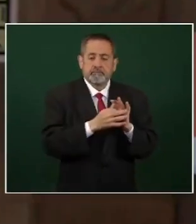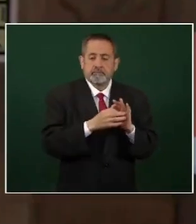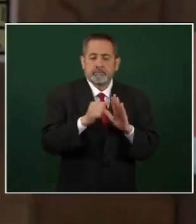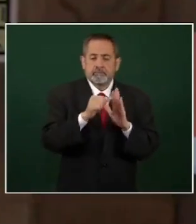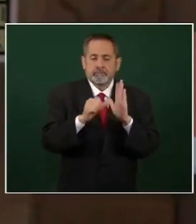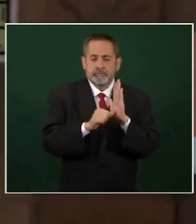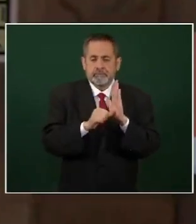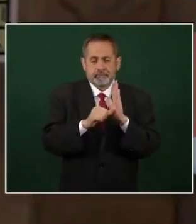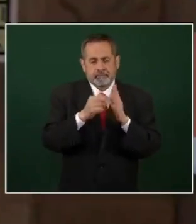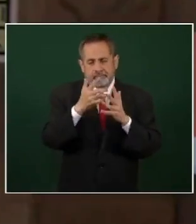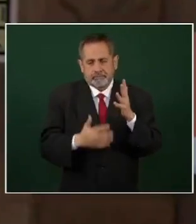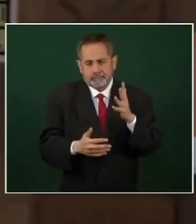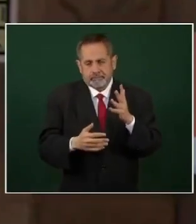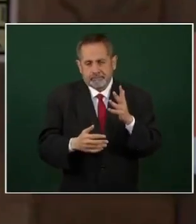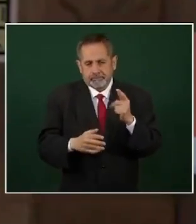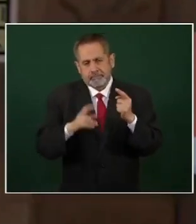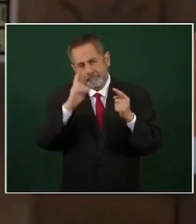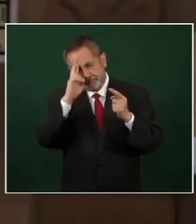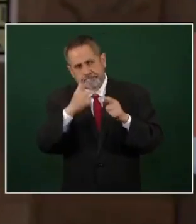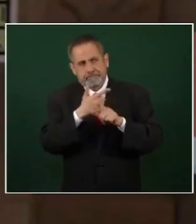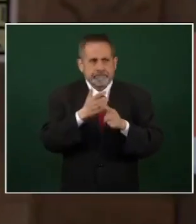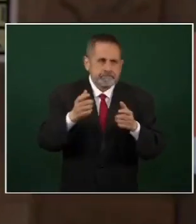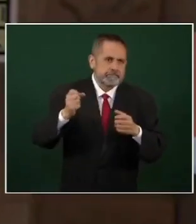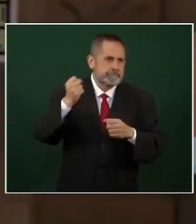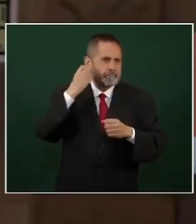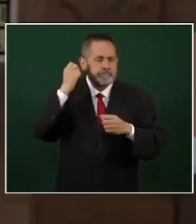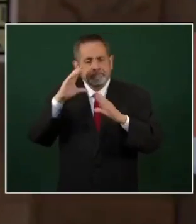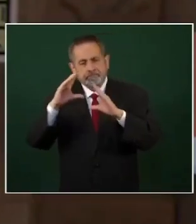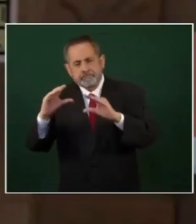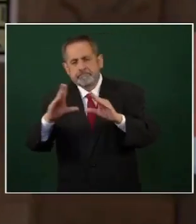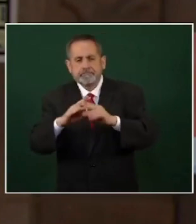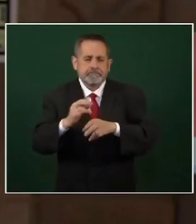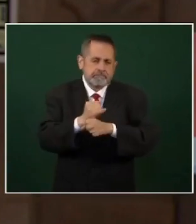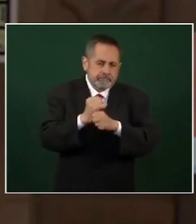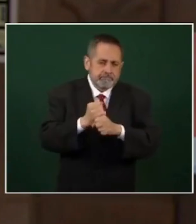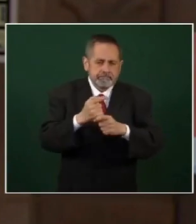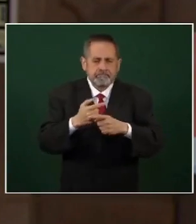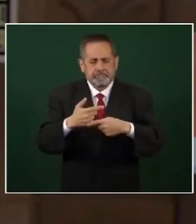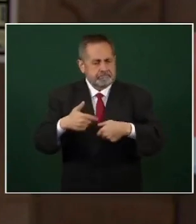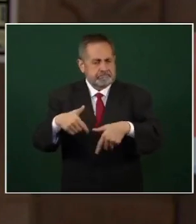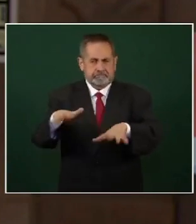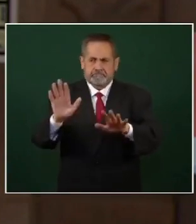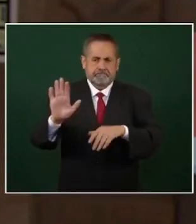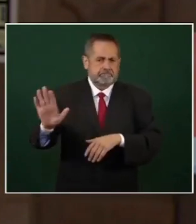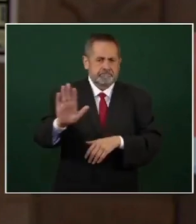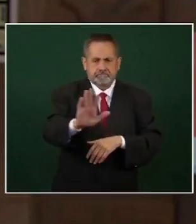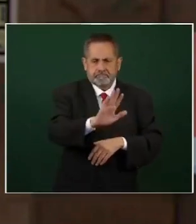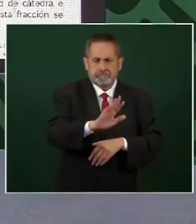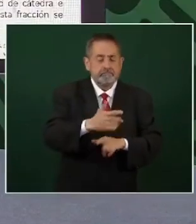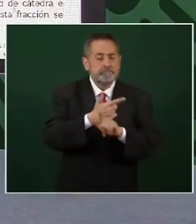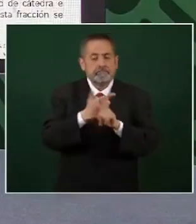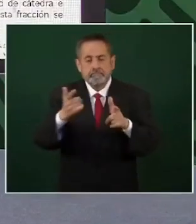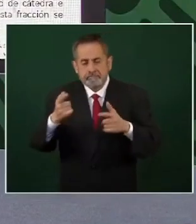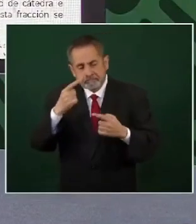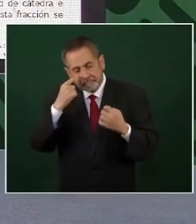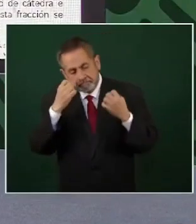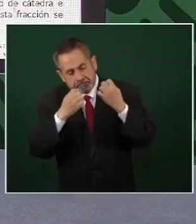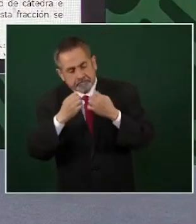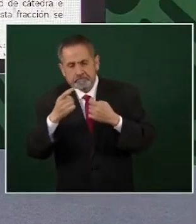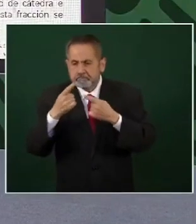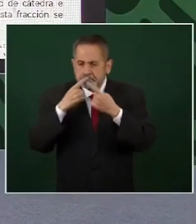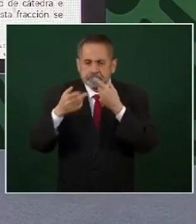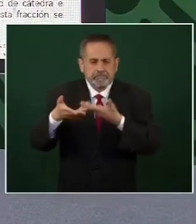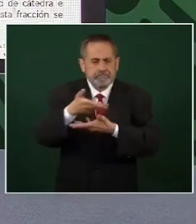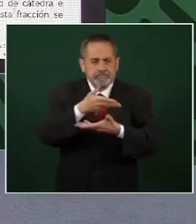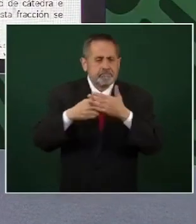Ya lo demás es respetando la libertad de cátedra e investigación y de libre examen y